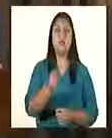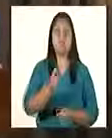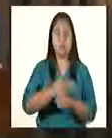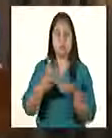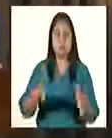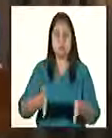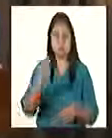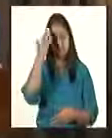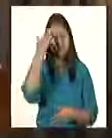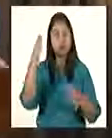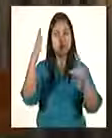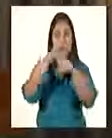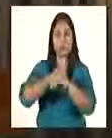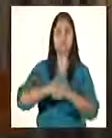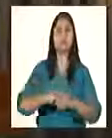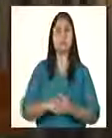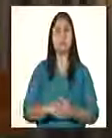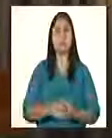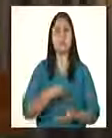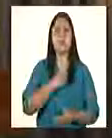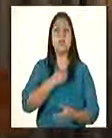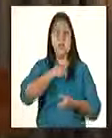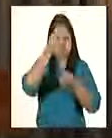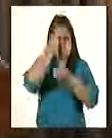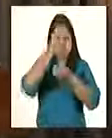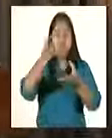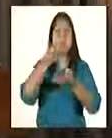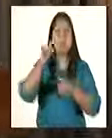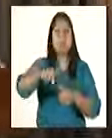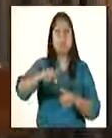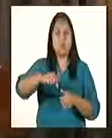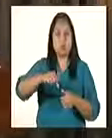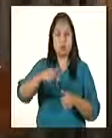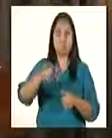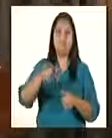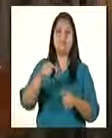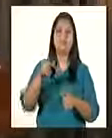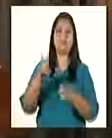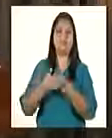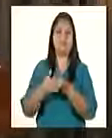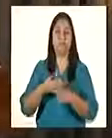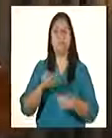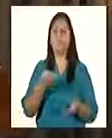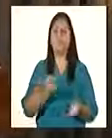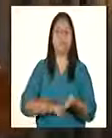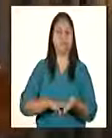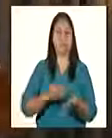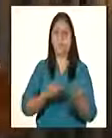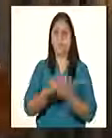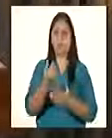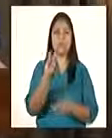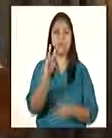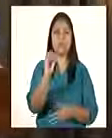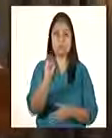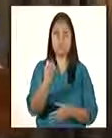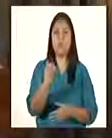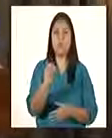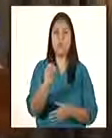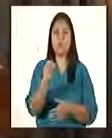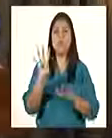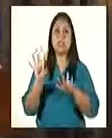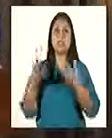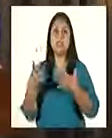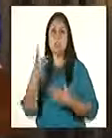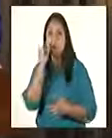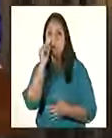Estimados conciudadanos, muy buenas noches. Quiero decirles que el día de hoy se reportan 30 casos nuevos, 19